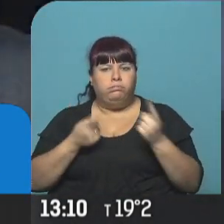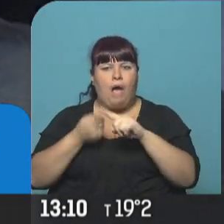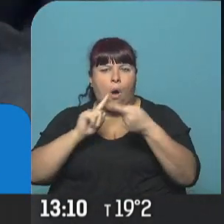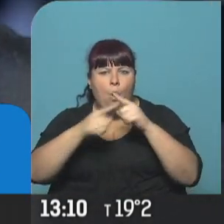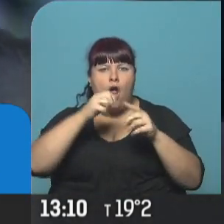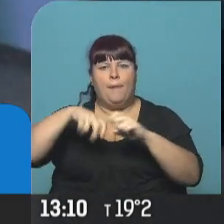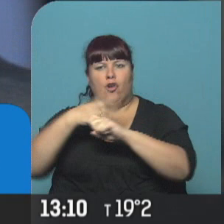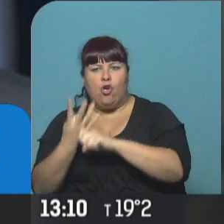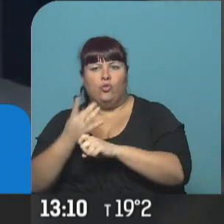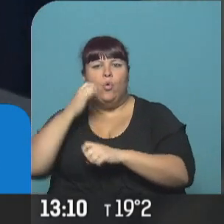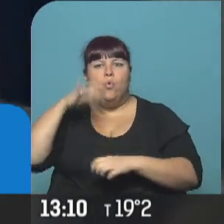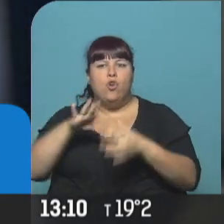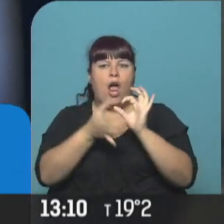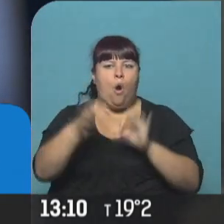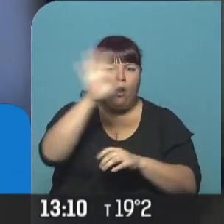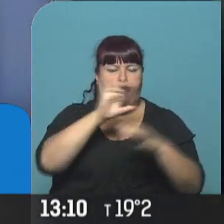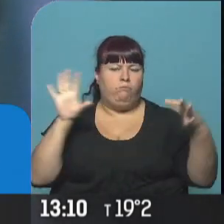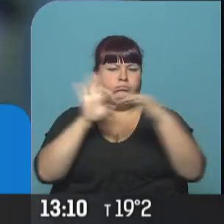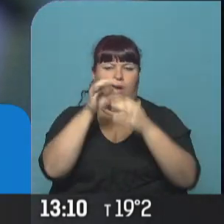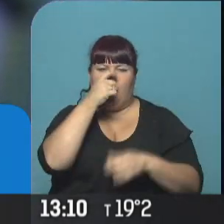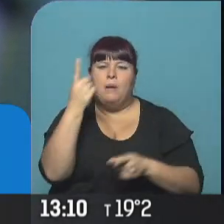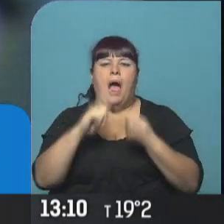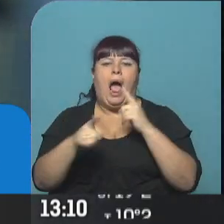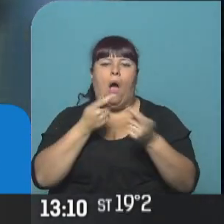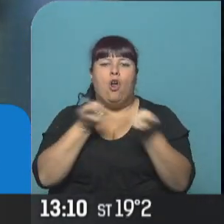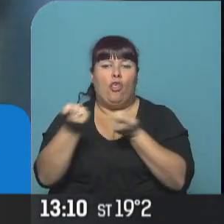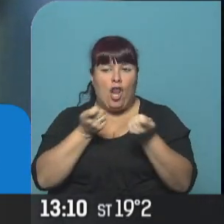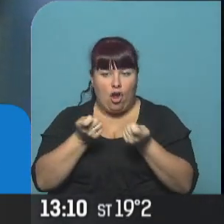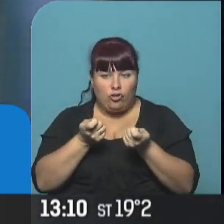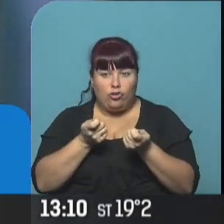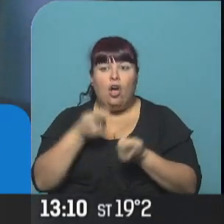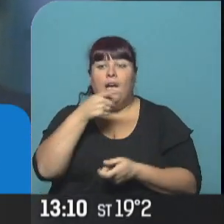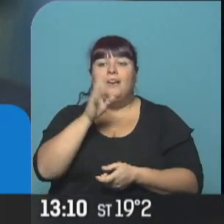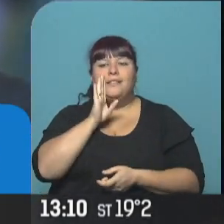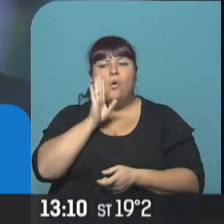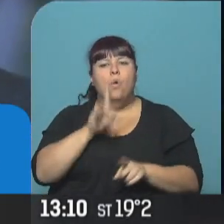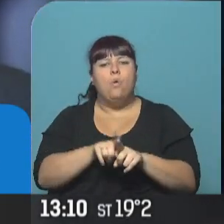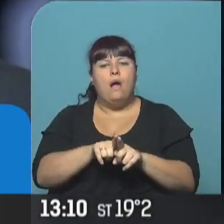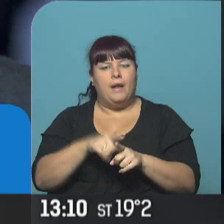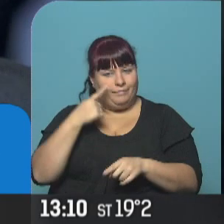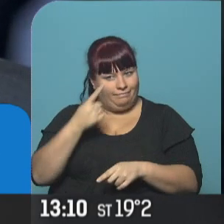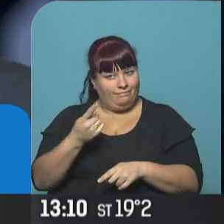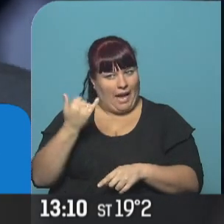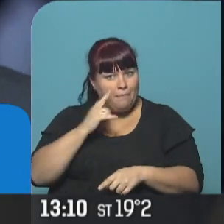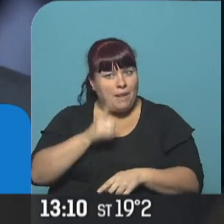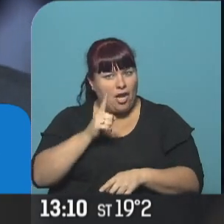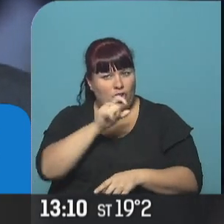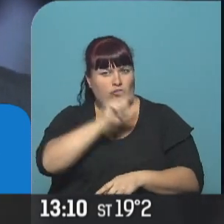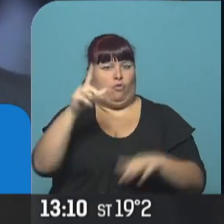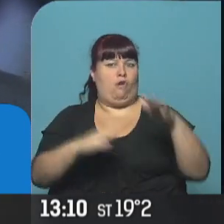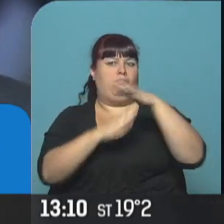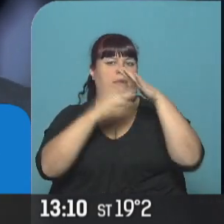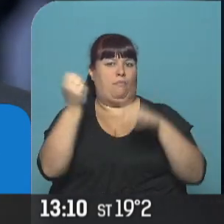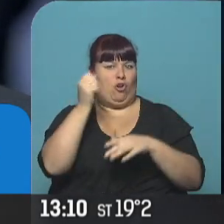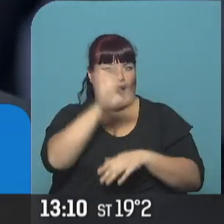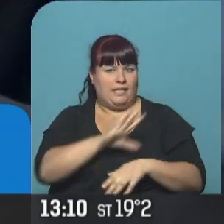entre el Mercosur y la Unión Europea para llegar a un acuerdo comercial, Estados Unidos ve una amenaza a su rol